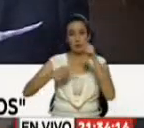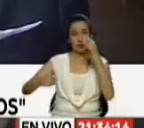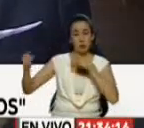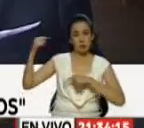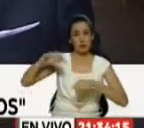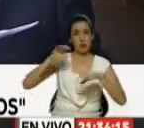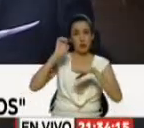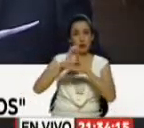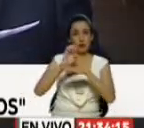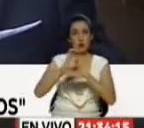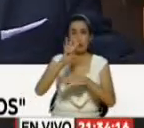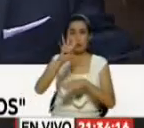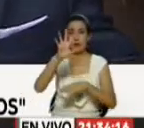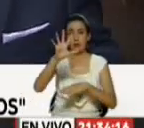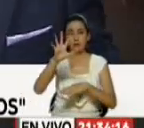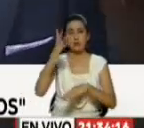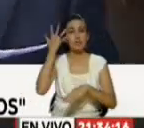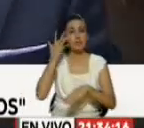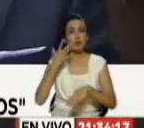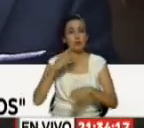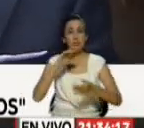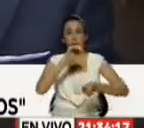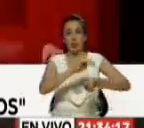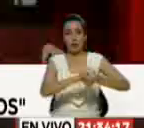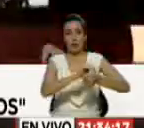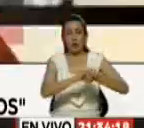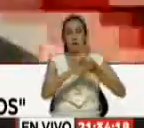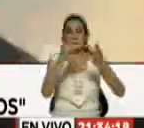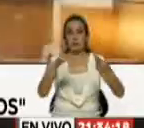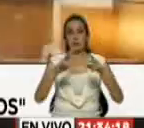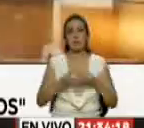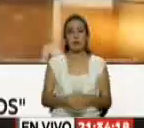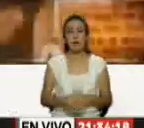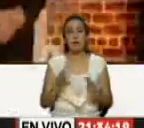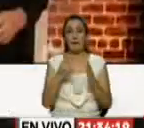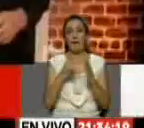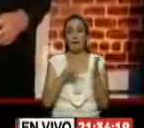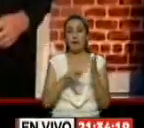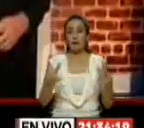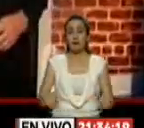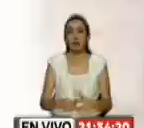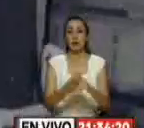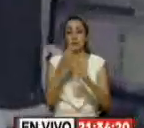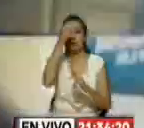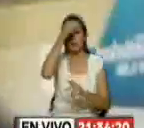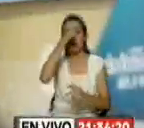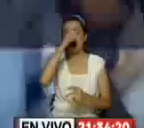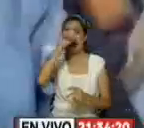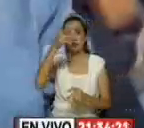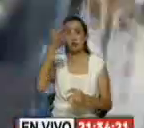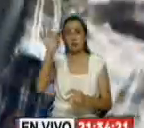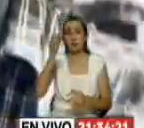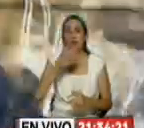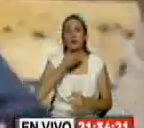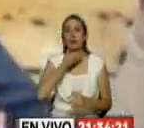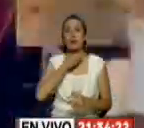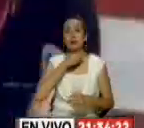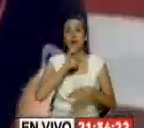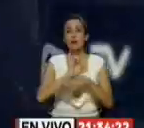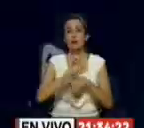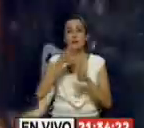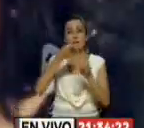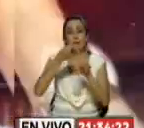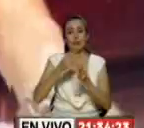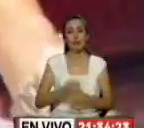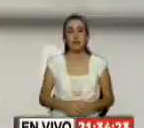un espacio de unos 4 o 5 días para ir a Galápagos y conocerlo. El programa se estrenará el domingo 19 de agosto a las 9 de la noche por Ecuador